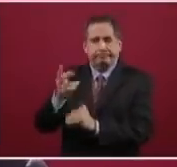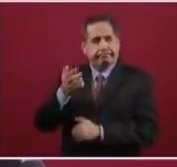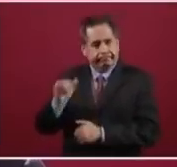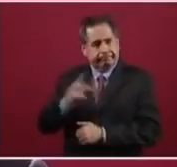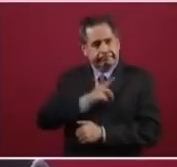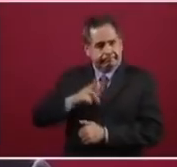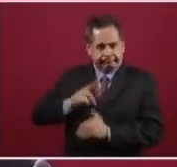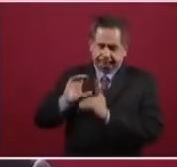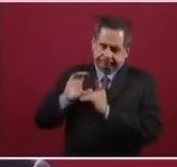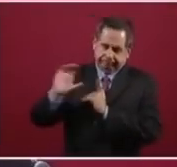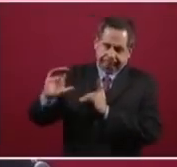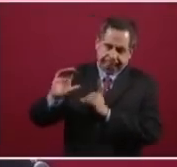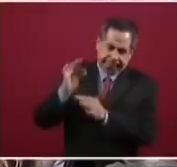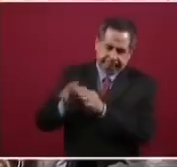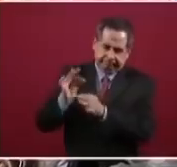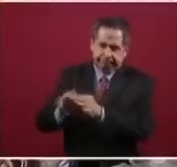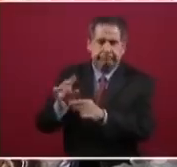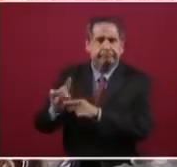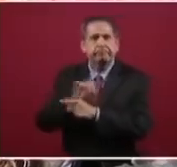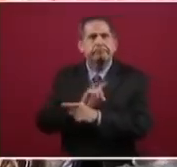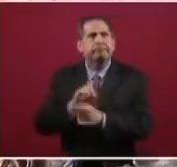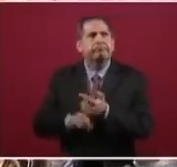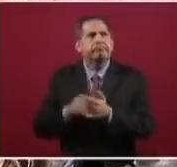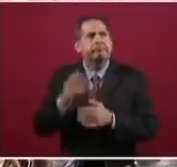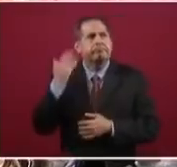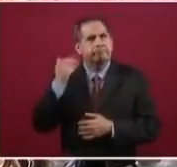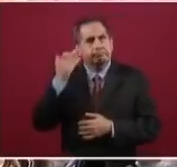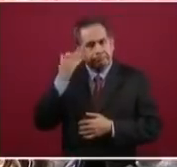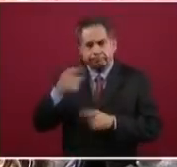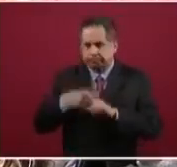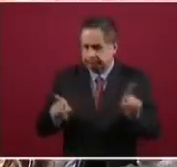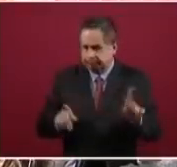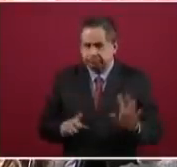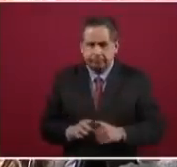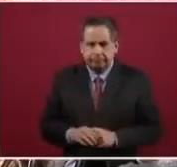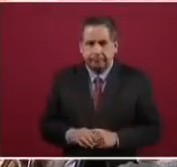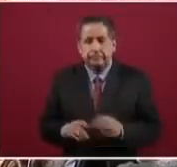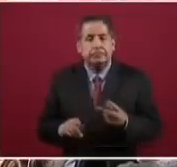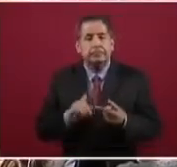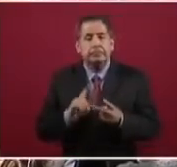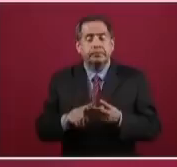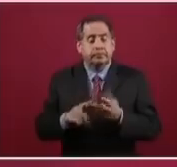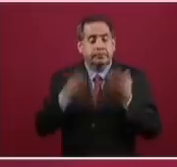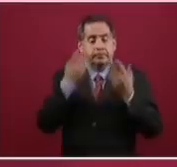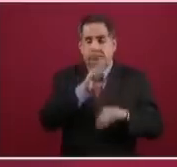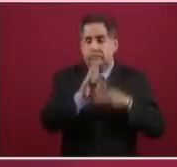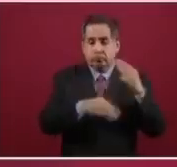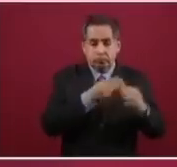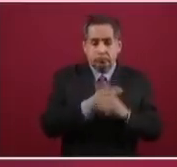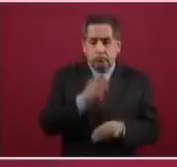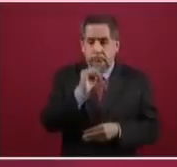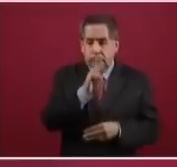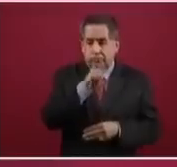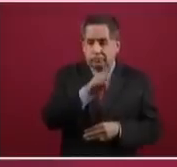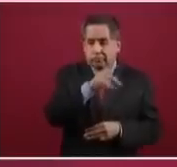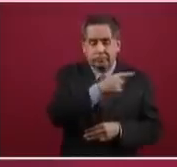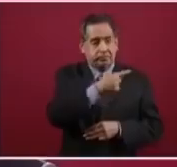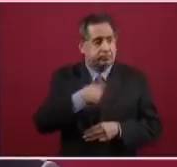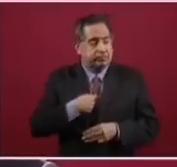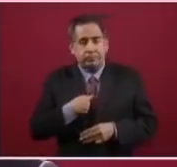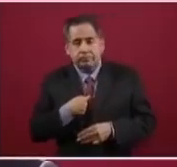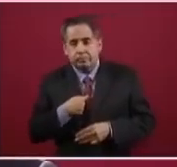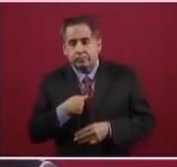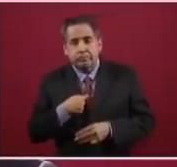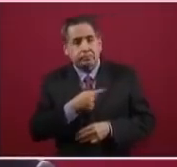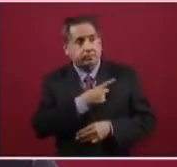de manera radical desde desde ese tiempo y segundo ni el banco mundial y el fondo montes son los otros principales